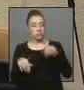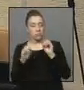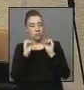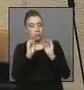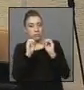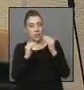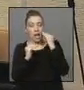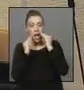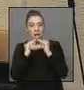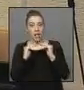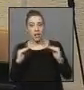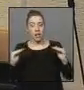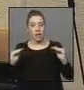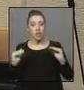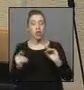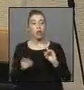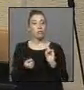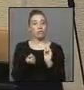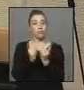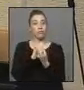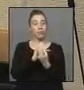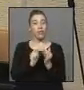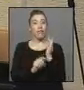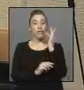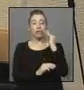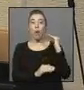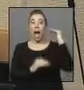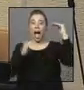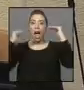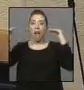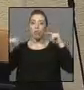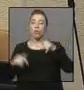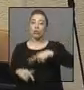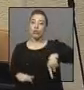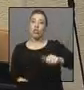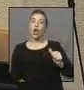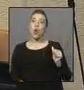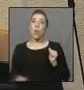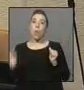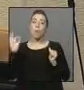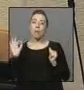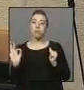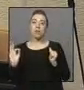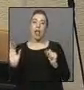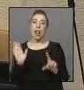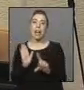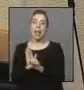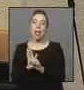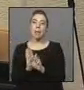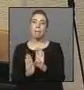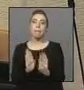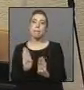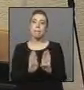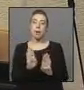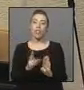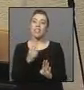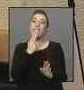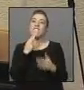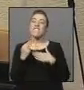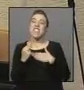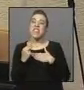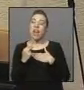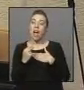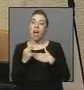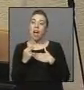adultos que mañana van a cumplir con la ley, protegiendo sus vidas